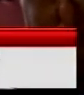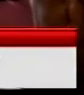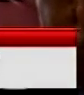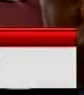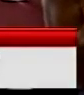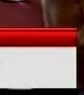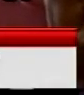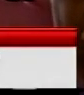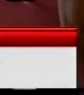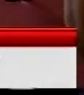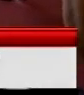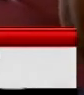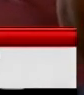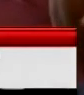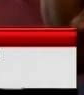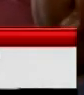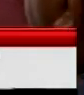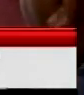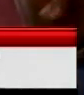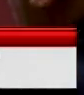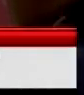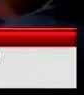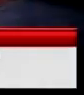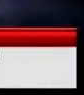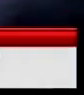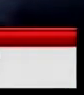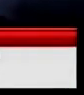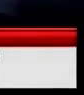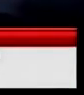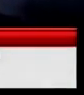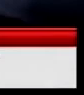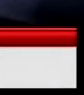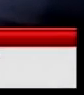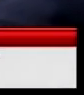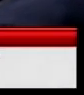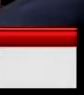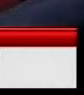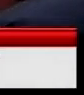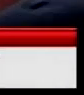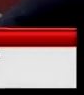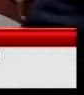Siguiente, por favor. Dale un clic. Dale un clic ahí.